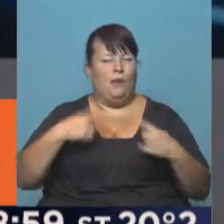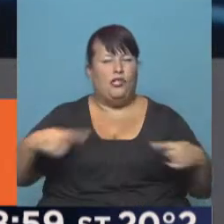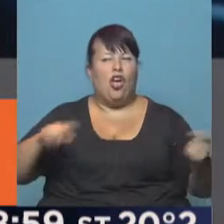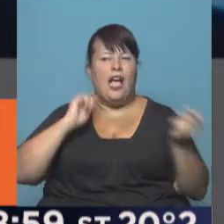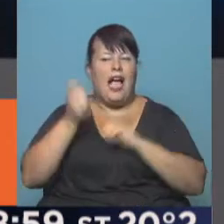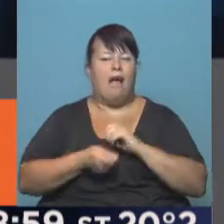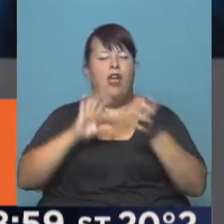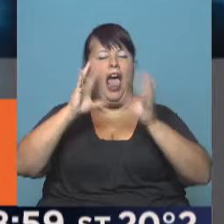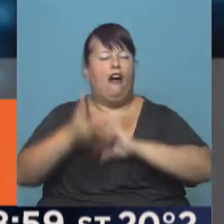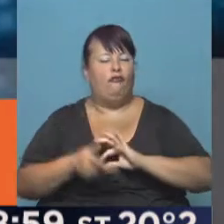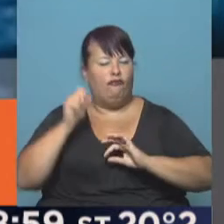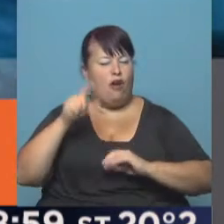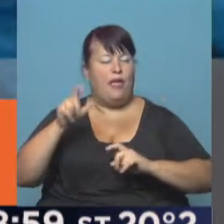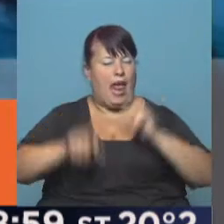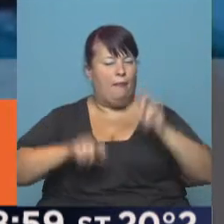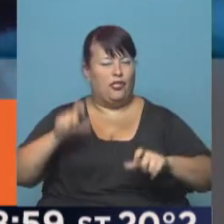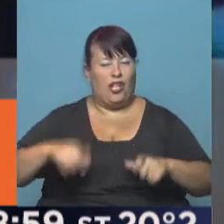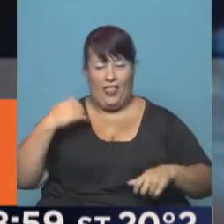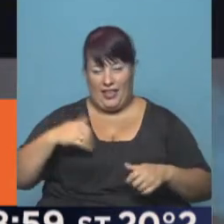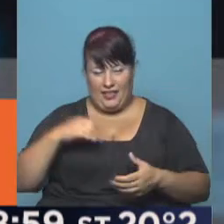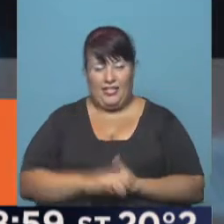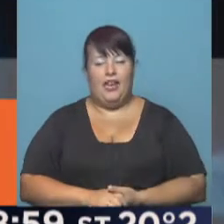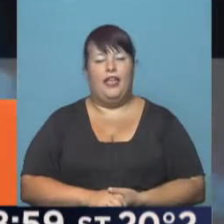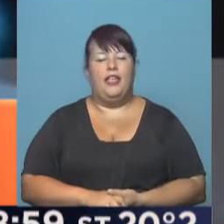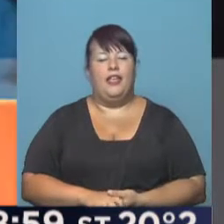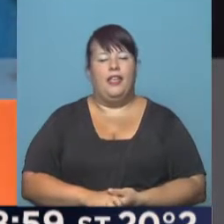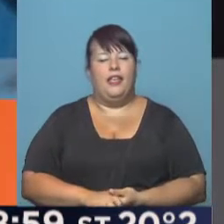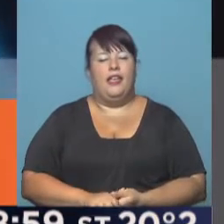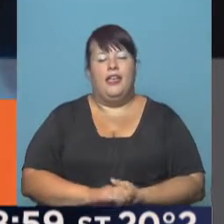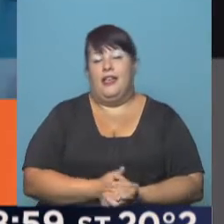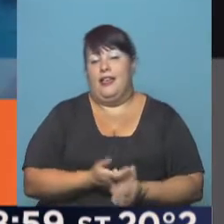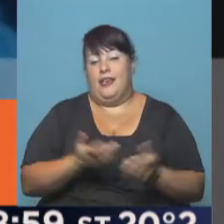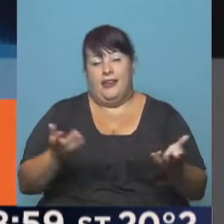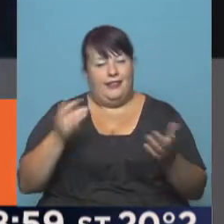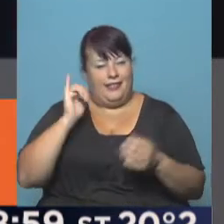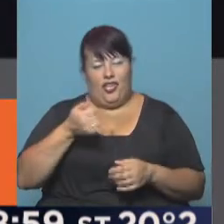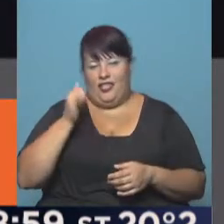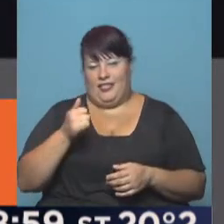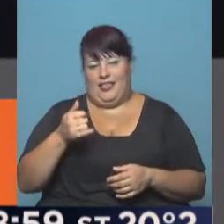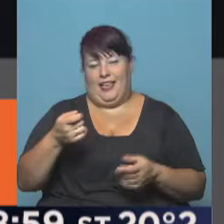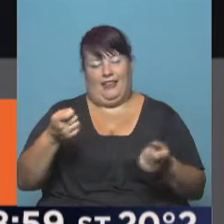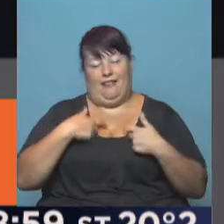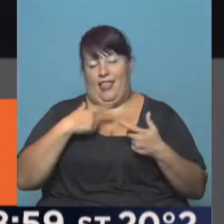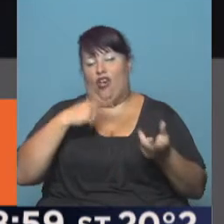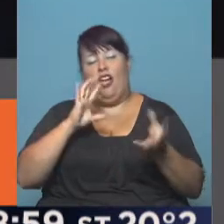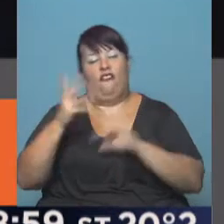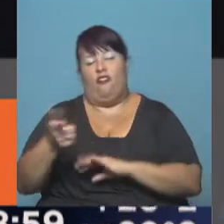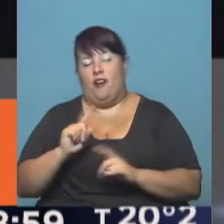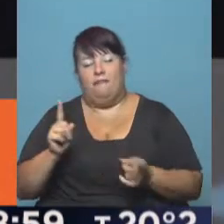era la característica de la sociedad argentina, y que necesariamente nos genera la alternativa